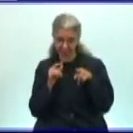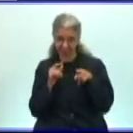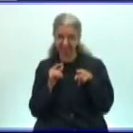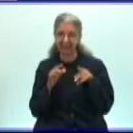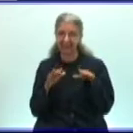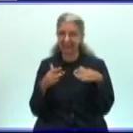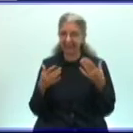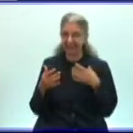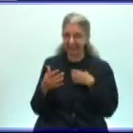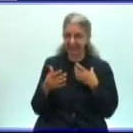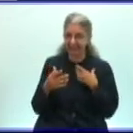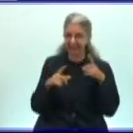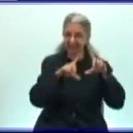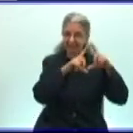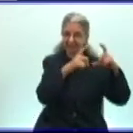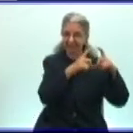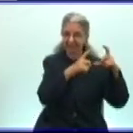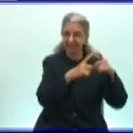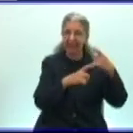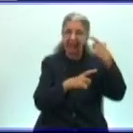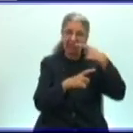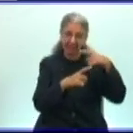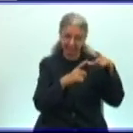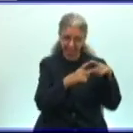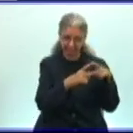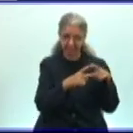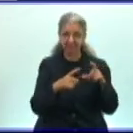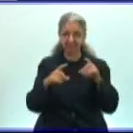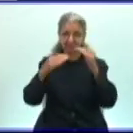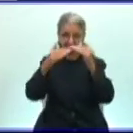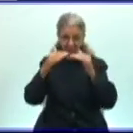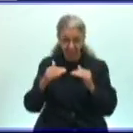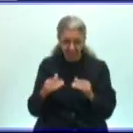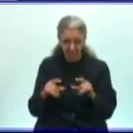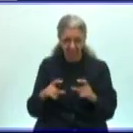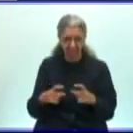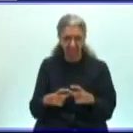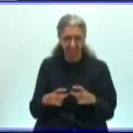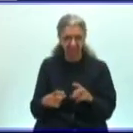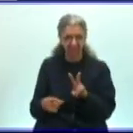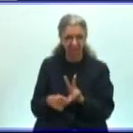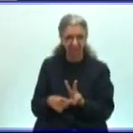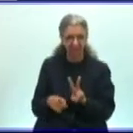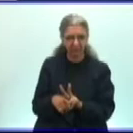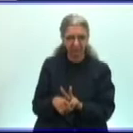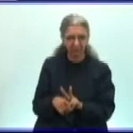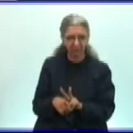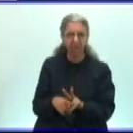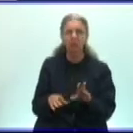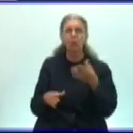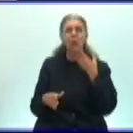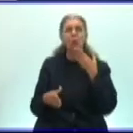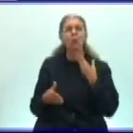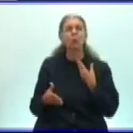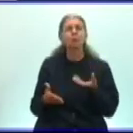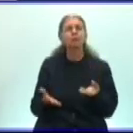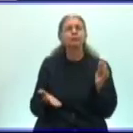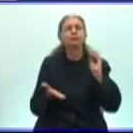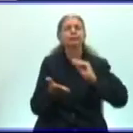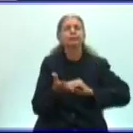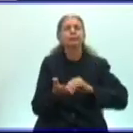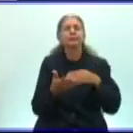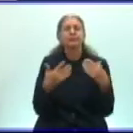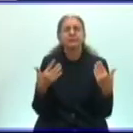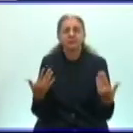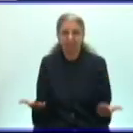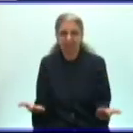el amperímetro, pero también el voltímetro. ¿Cómo están conectados esos instrumentos de medición?